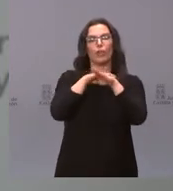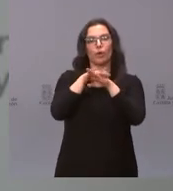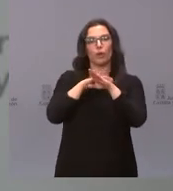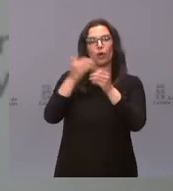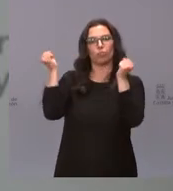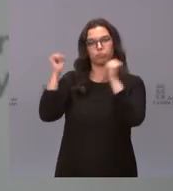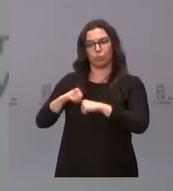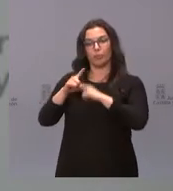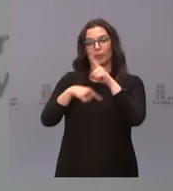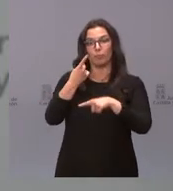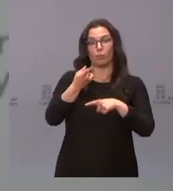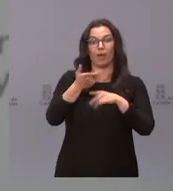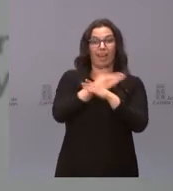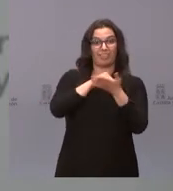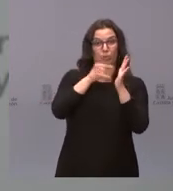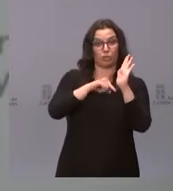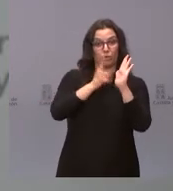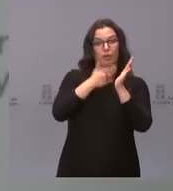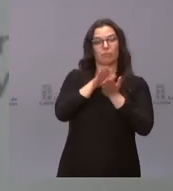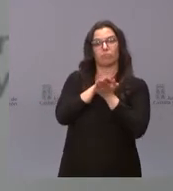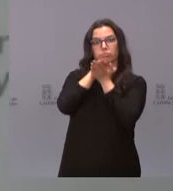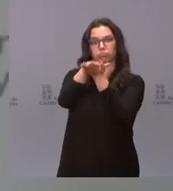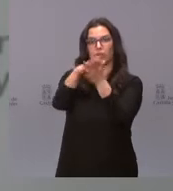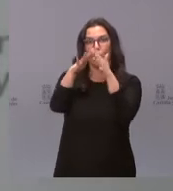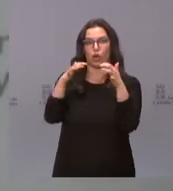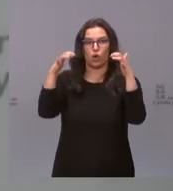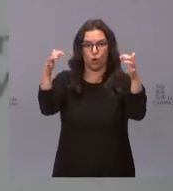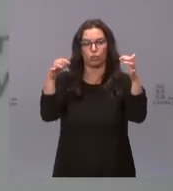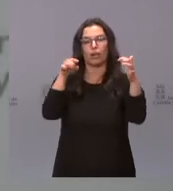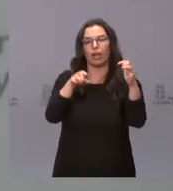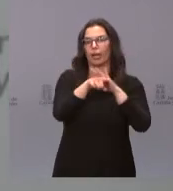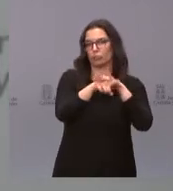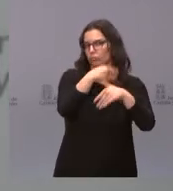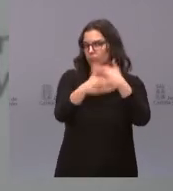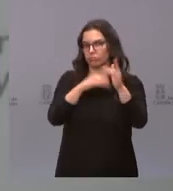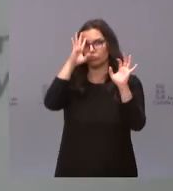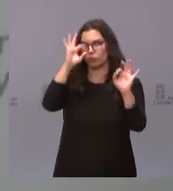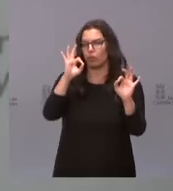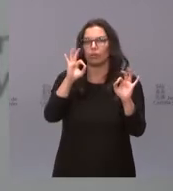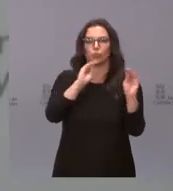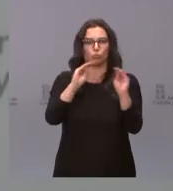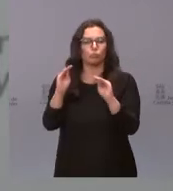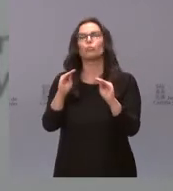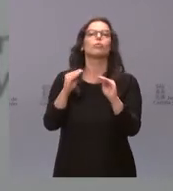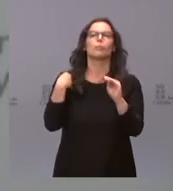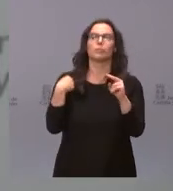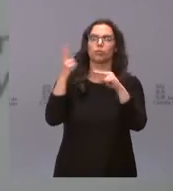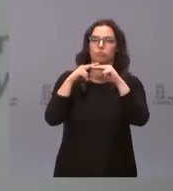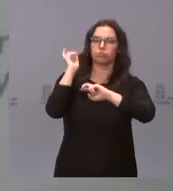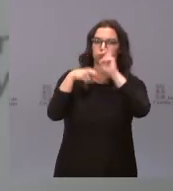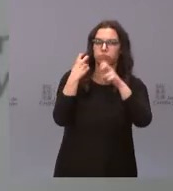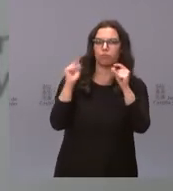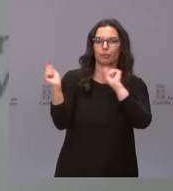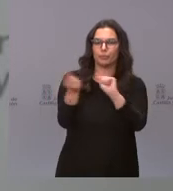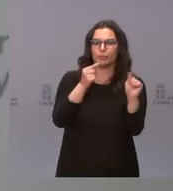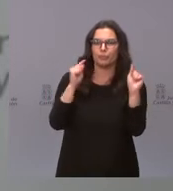a las cortes de castilla y león' que tras los correspondientes trámites de la enmienda a la totalidad discusión